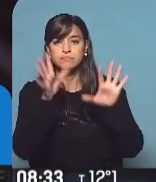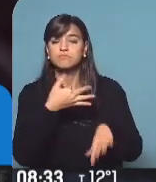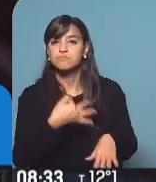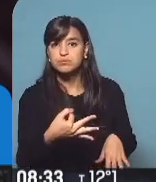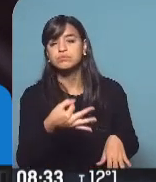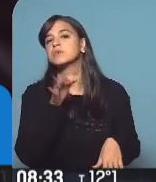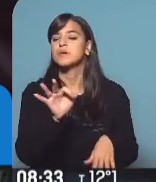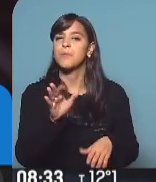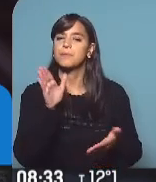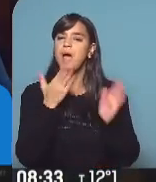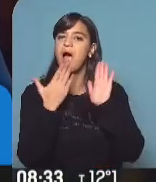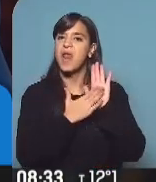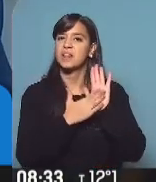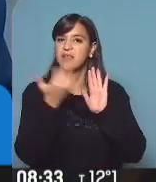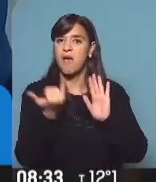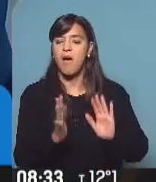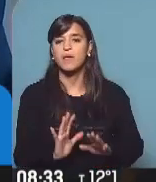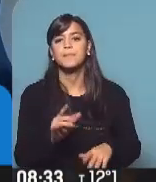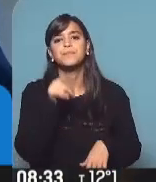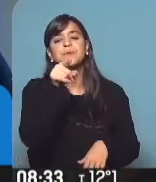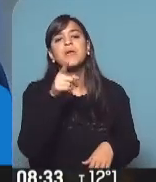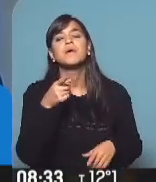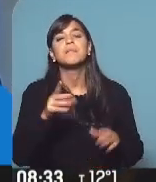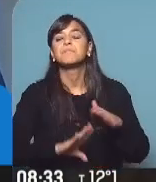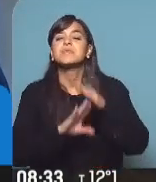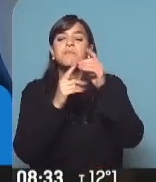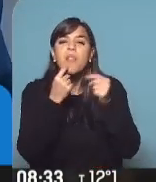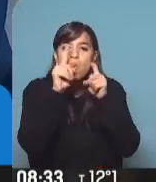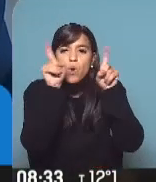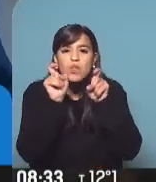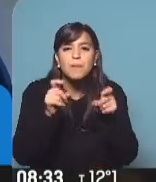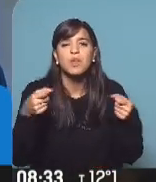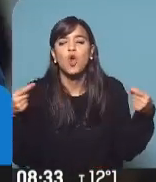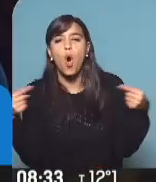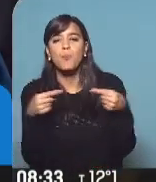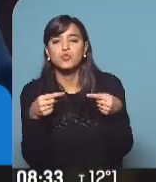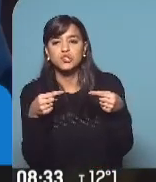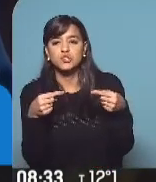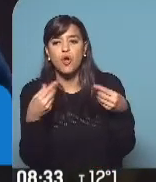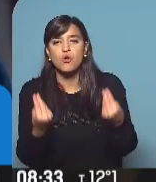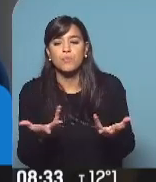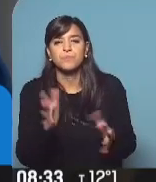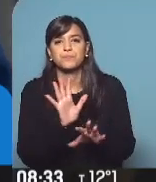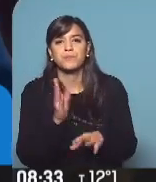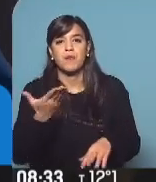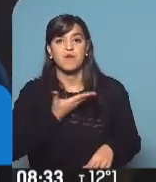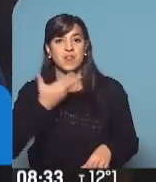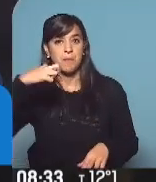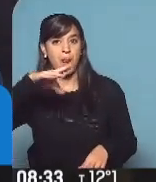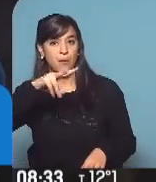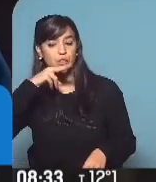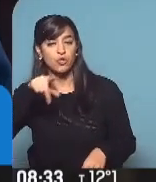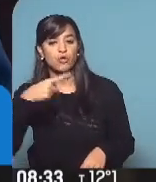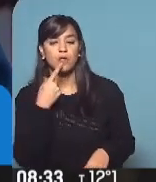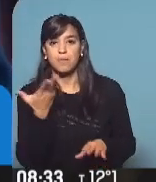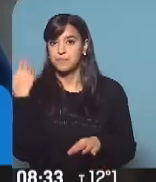de mayor garantía ahora de armas o de los principales cuestionamientos de la oposición o de un sector de la oposición es de frente para la victoria- planteaba y lo veíamos en la